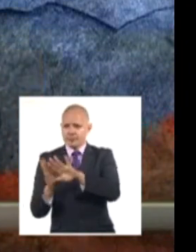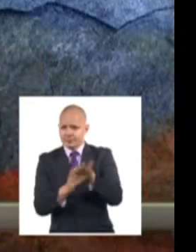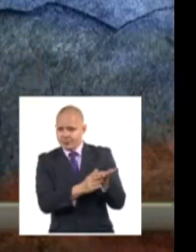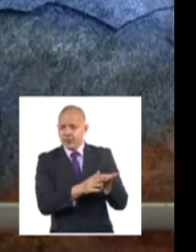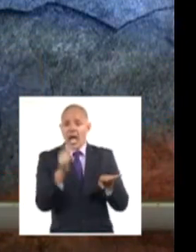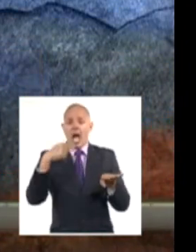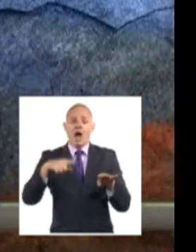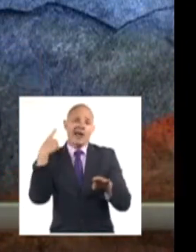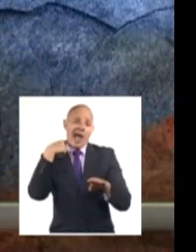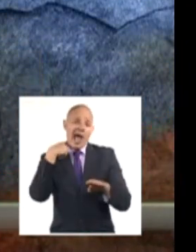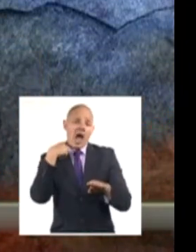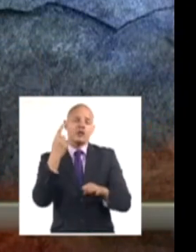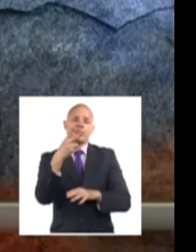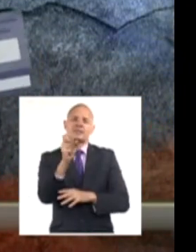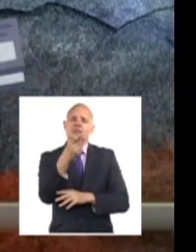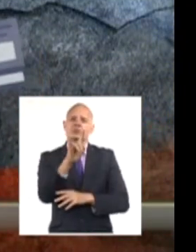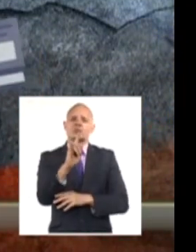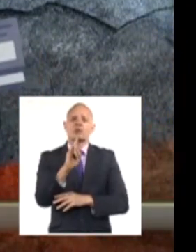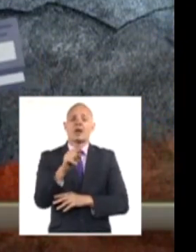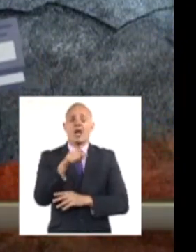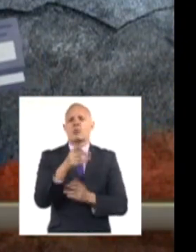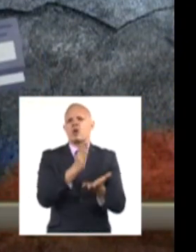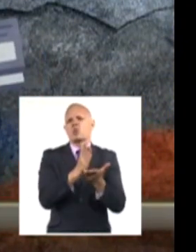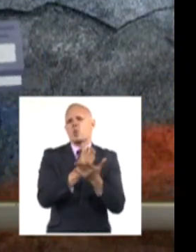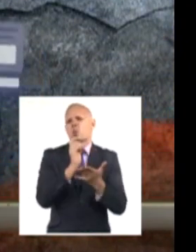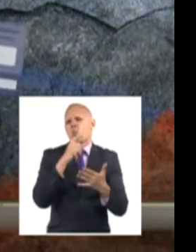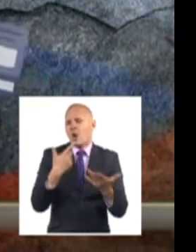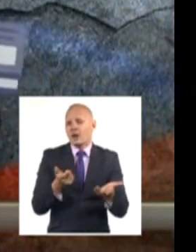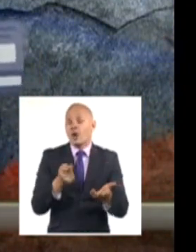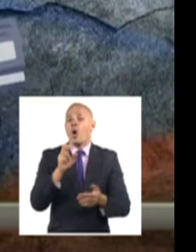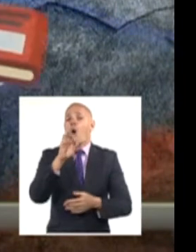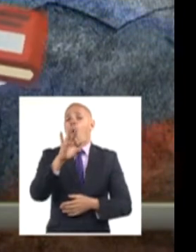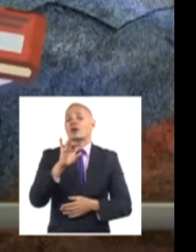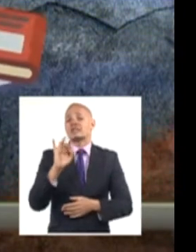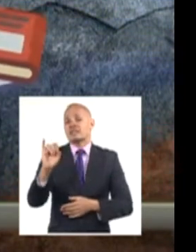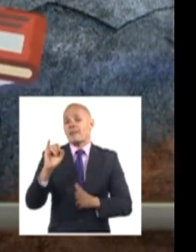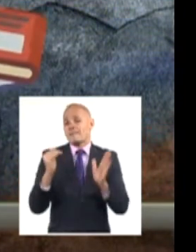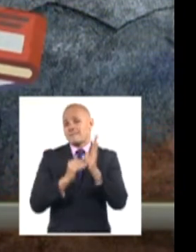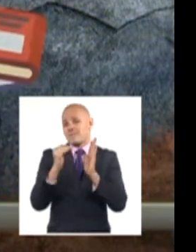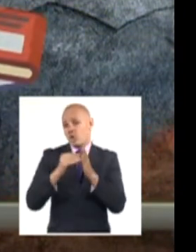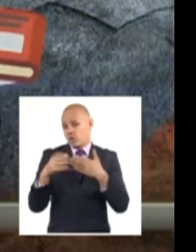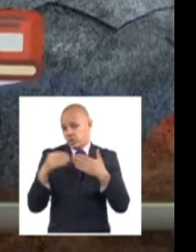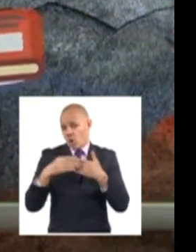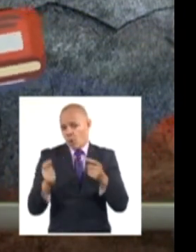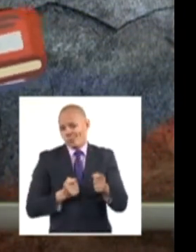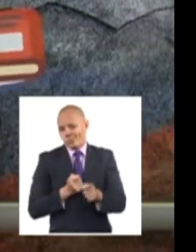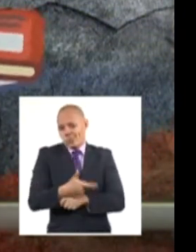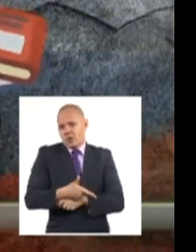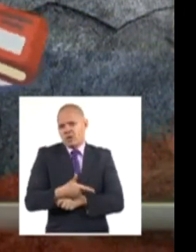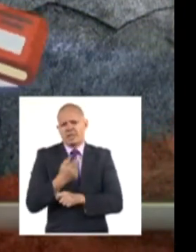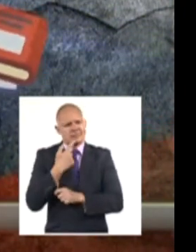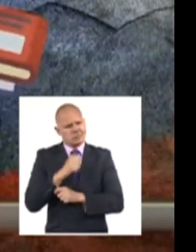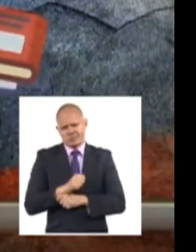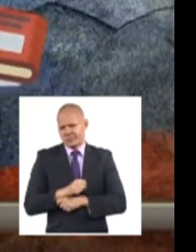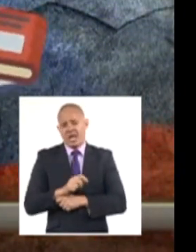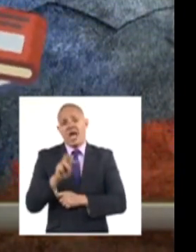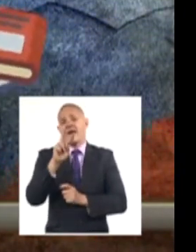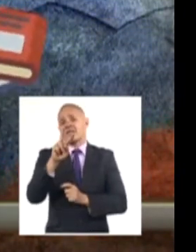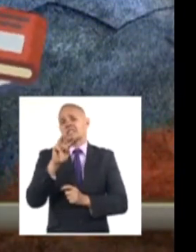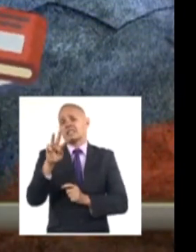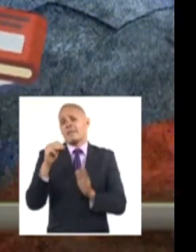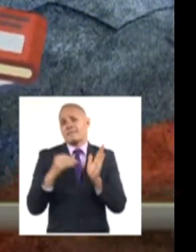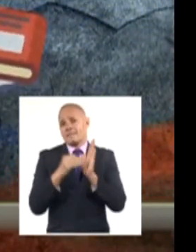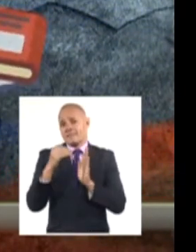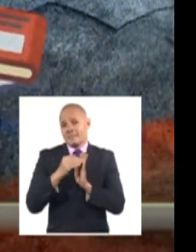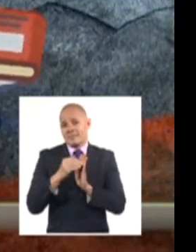2019 se destinó la inversión de 86 millones de dólares pero el sector solo recibió 23 millones de dólares lo que agravó el déficit